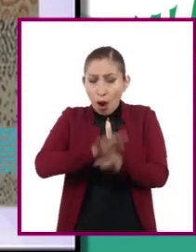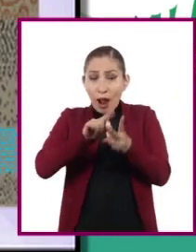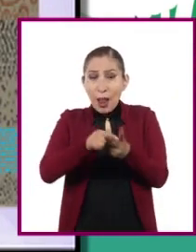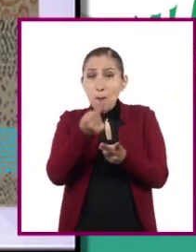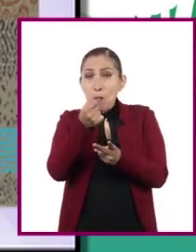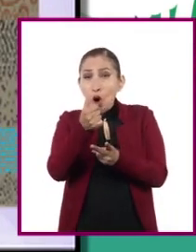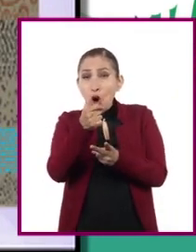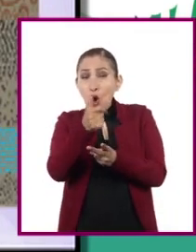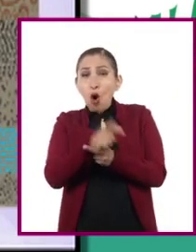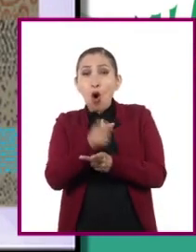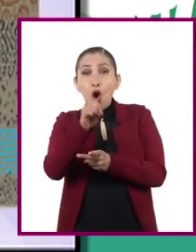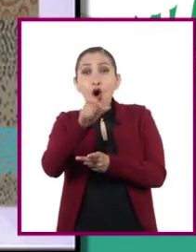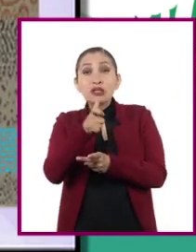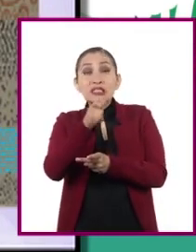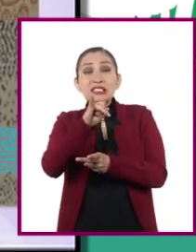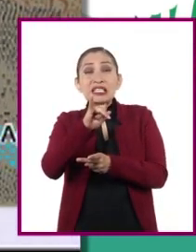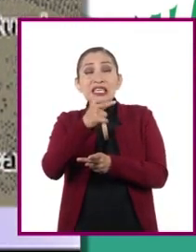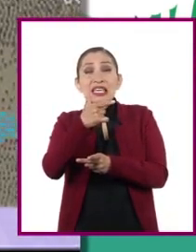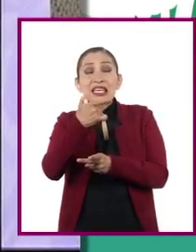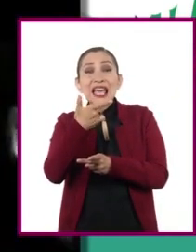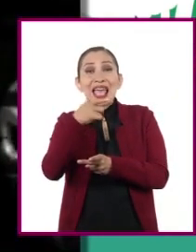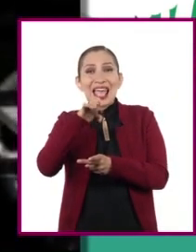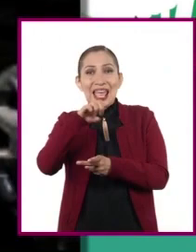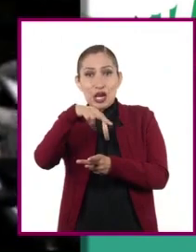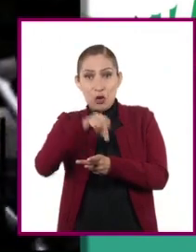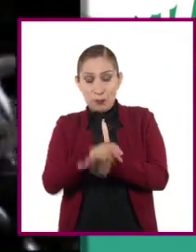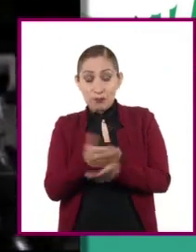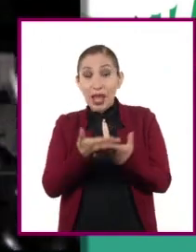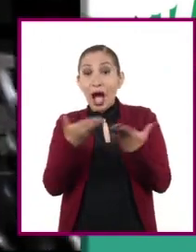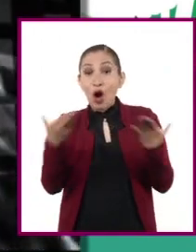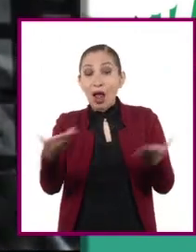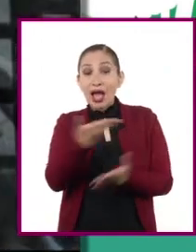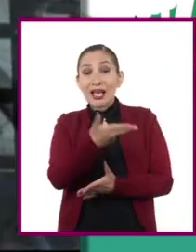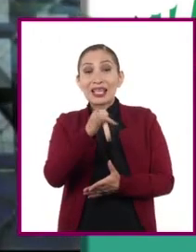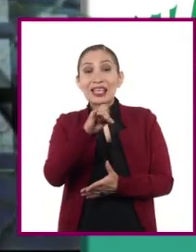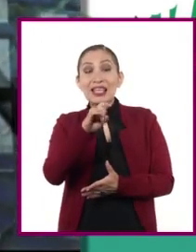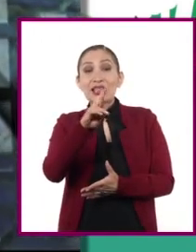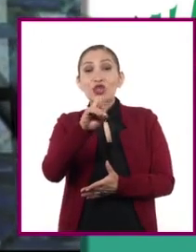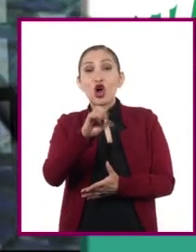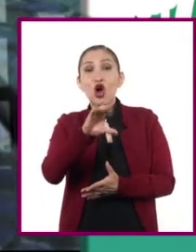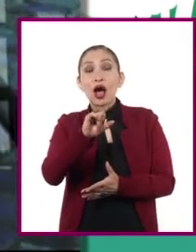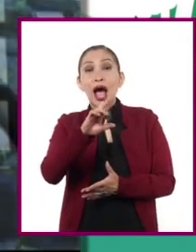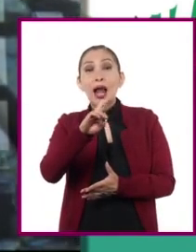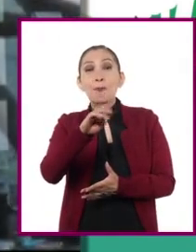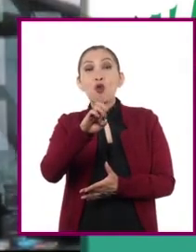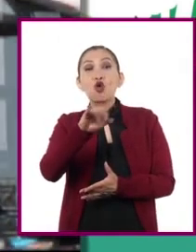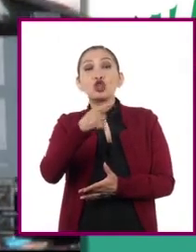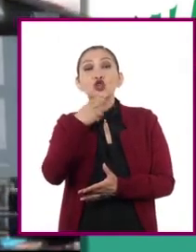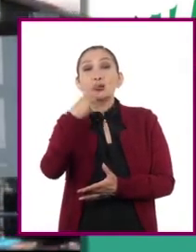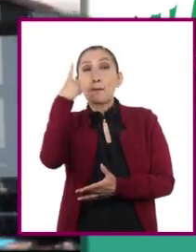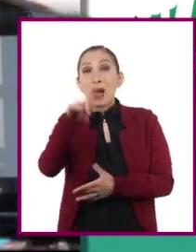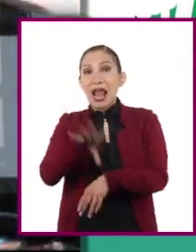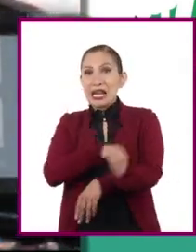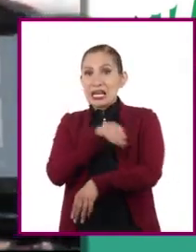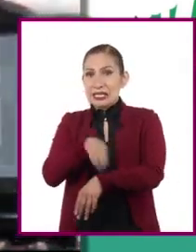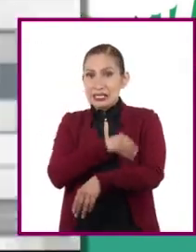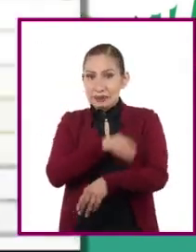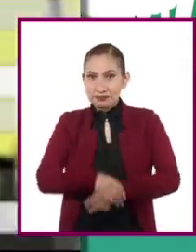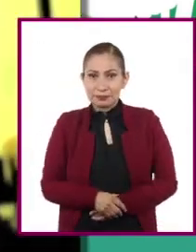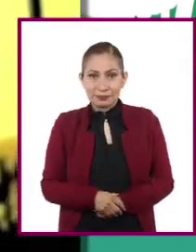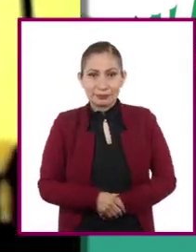y escasa disponibilidad de oxígeno. Hoy en día, los hidrocarburos son extensamente utilizados como fuente de